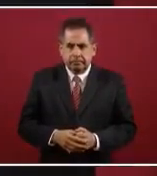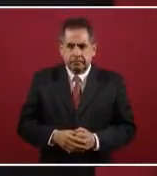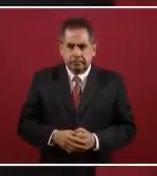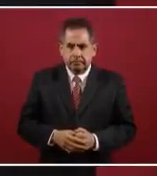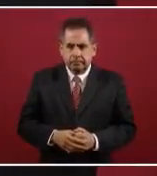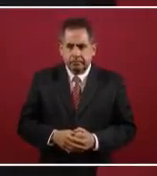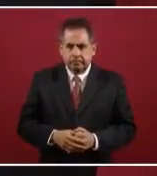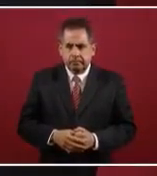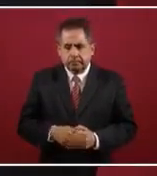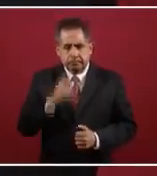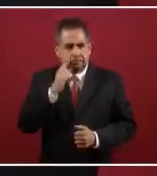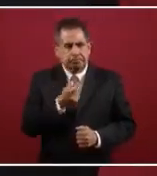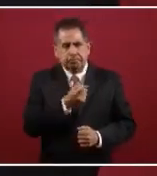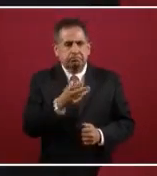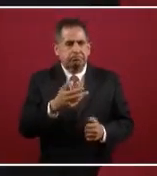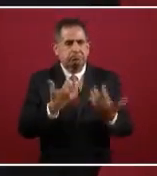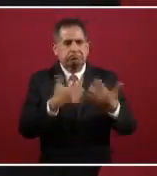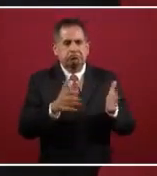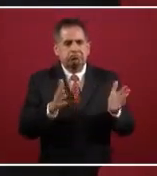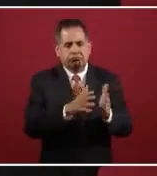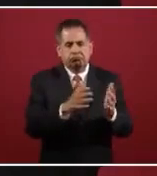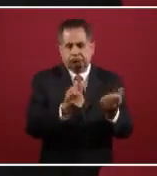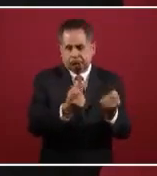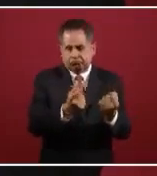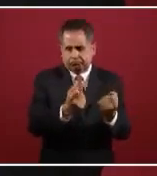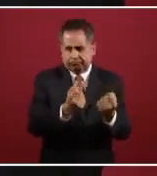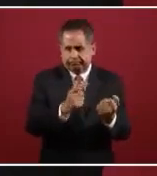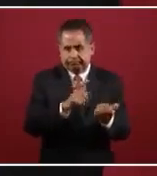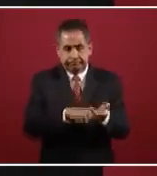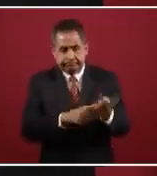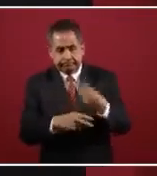Y aquí es para pequeños productores de leche.